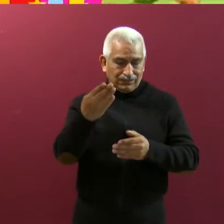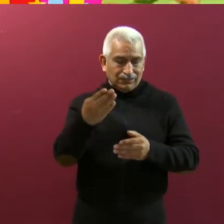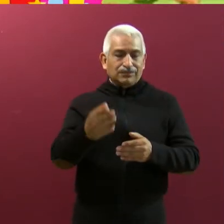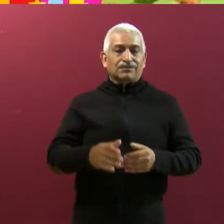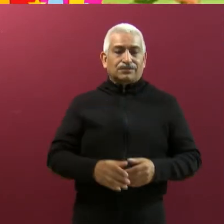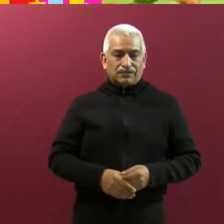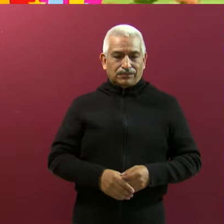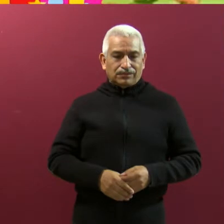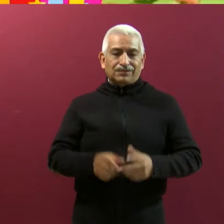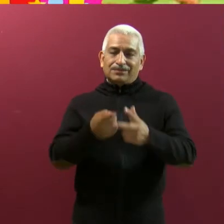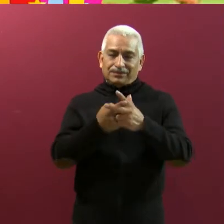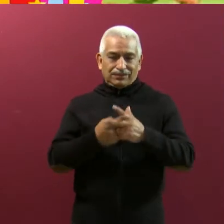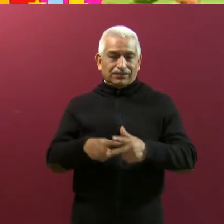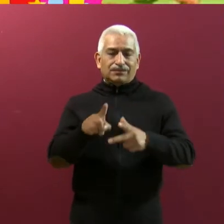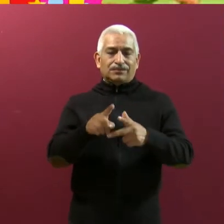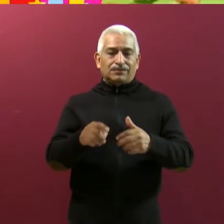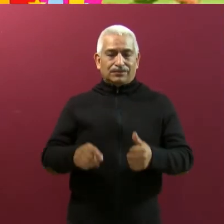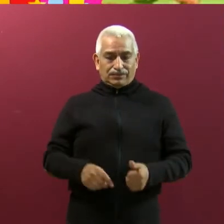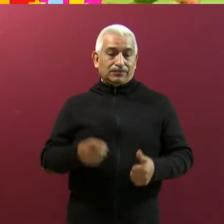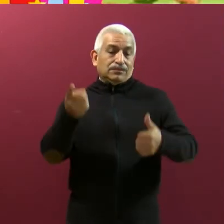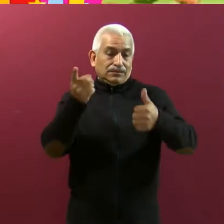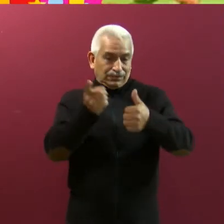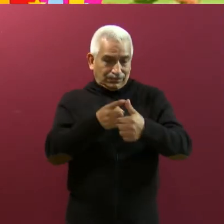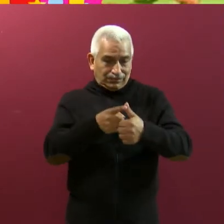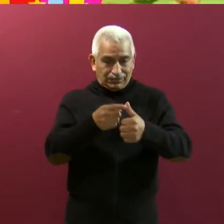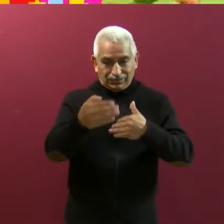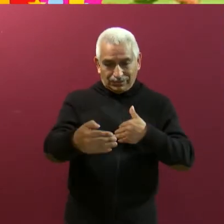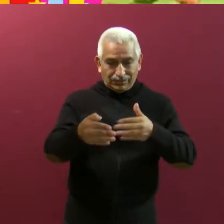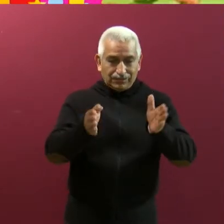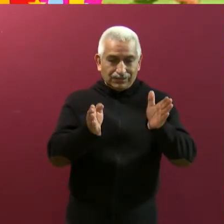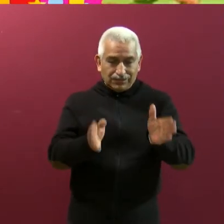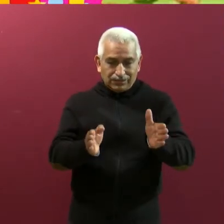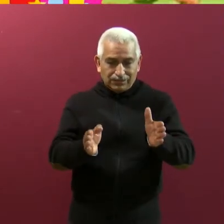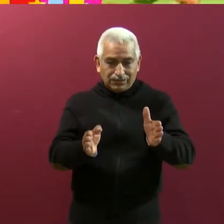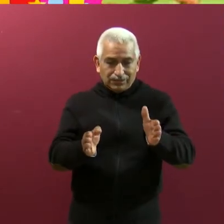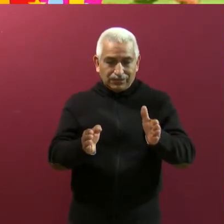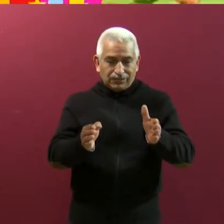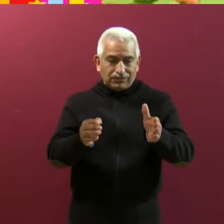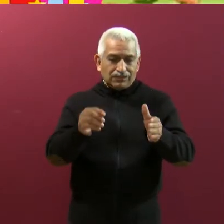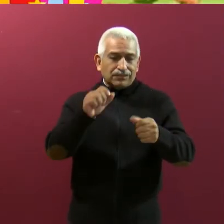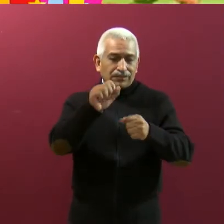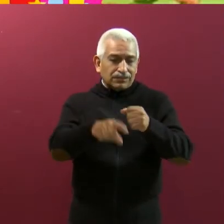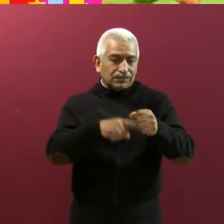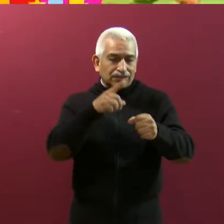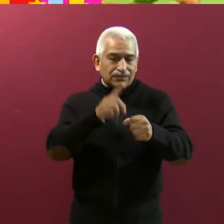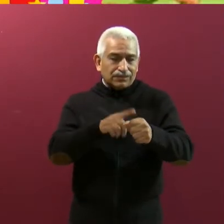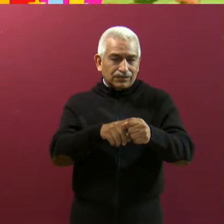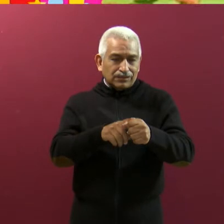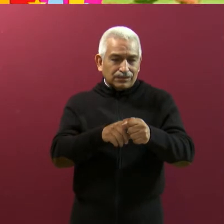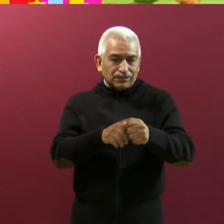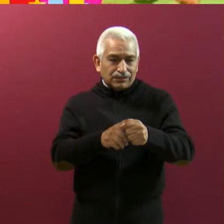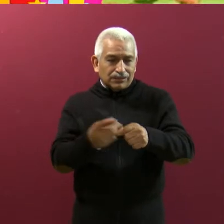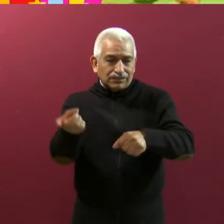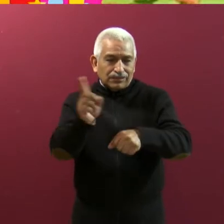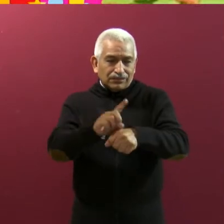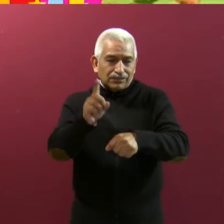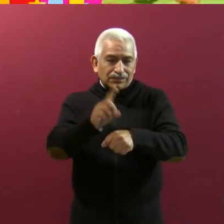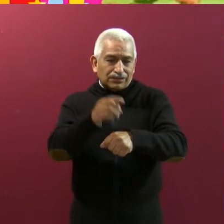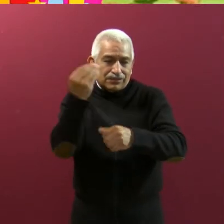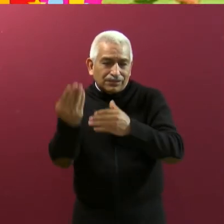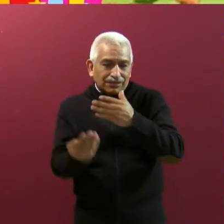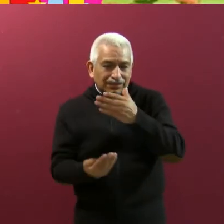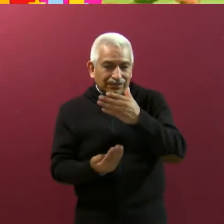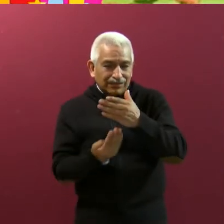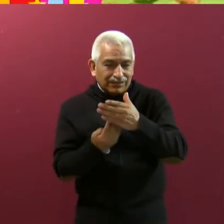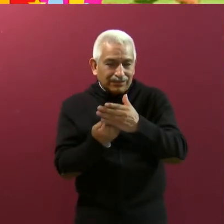bien, comenzamos. En nuestra primera cajita se encuentra un animal que todas las mañanas se levanta